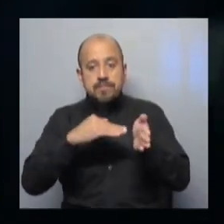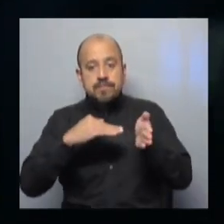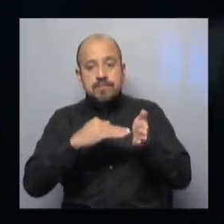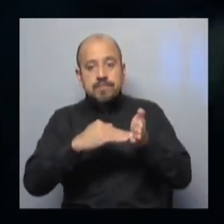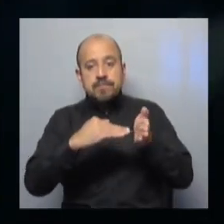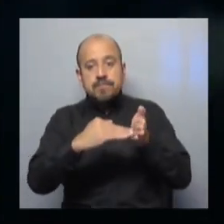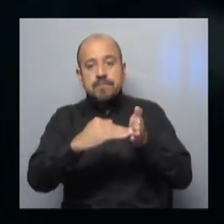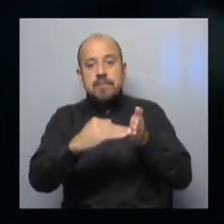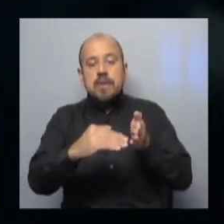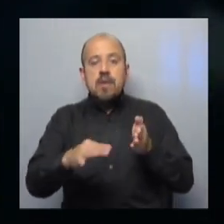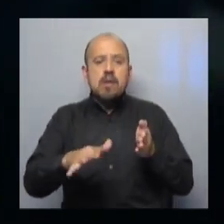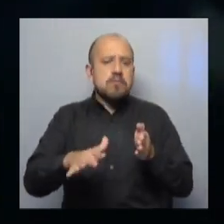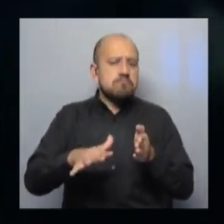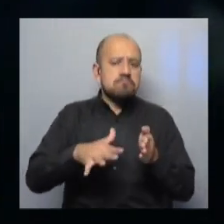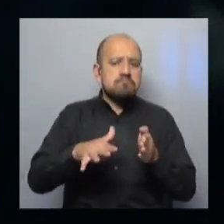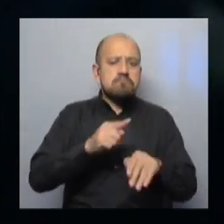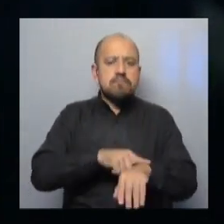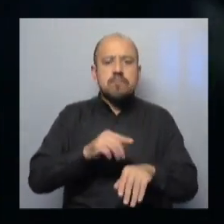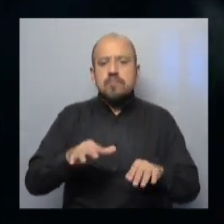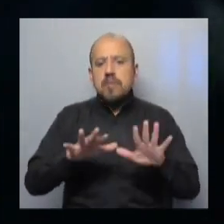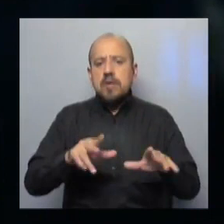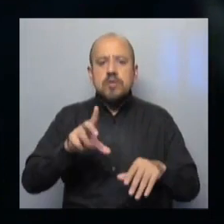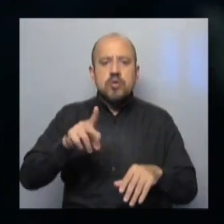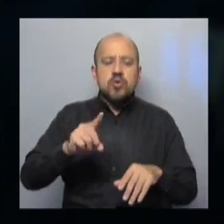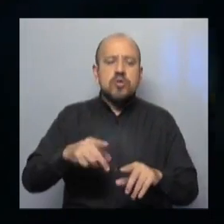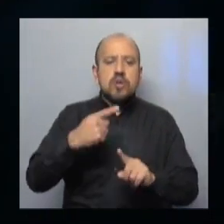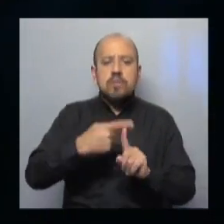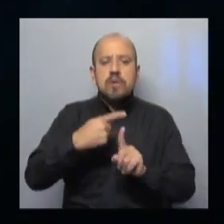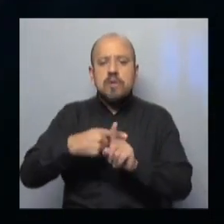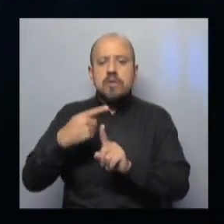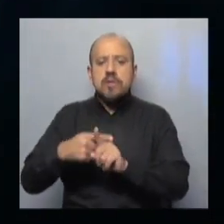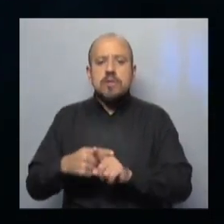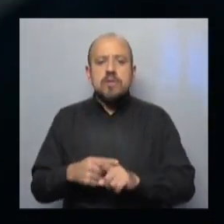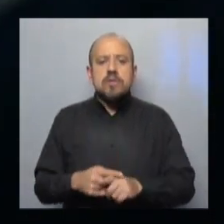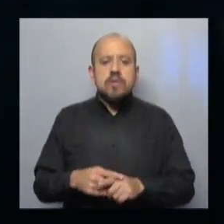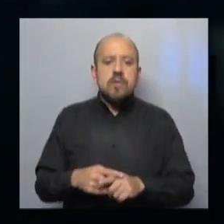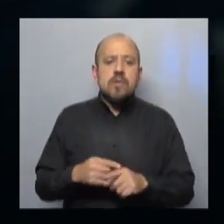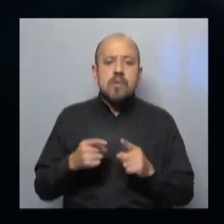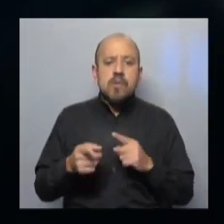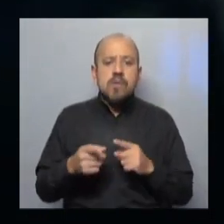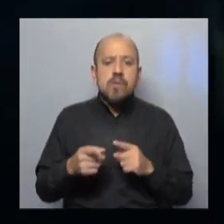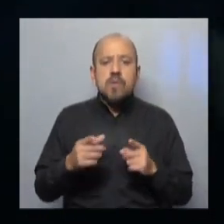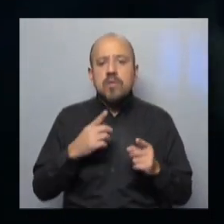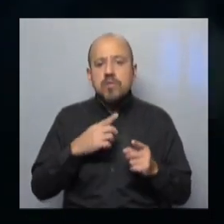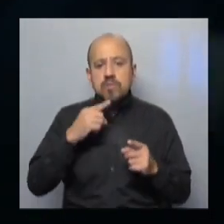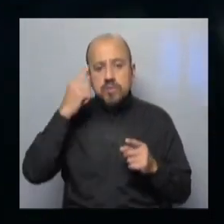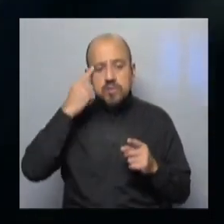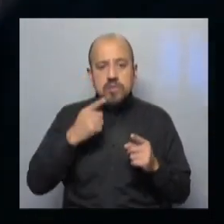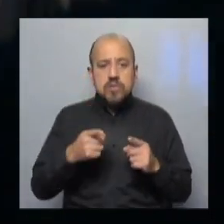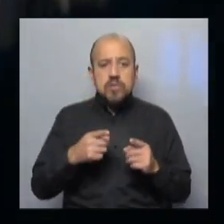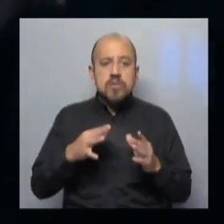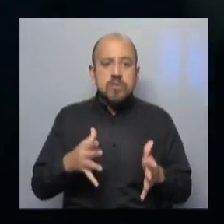lleva un plazo de entre 10 y 12 meses por lo que entendemos que si